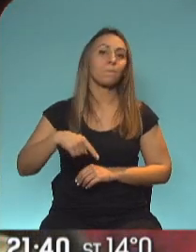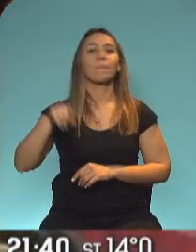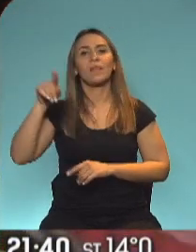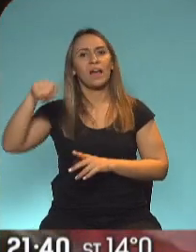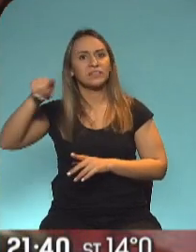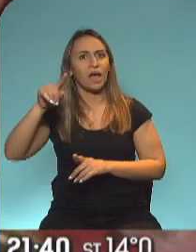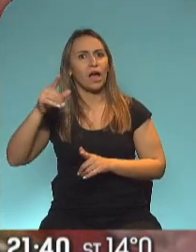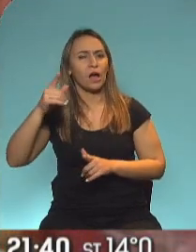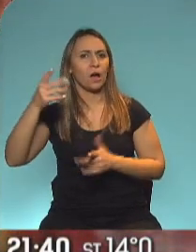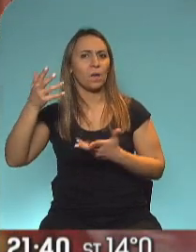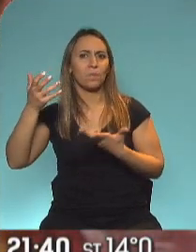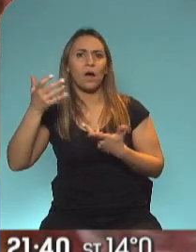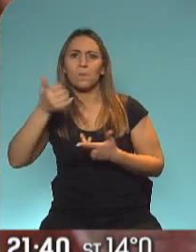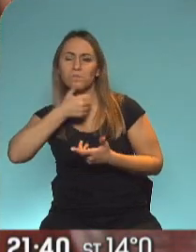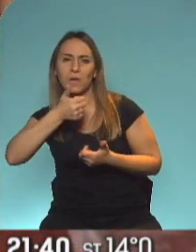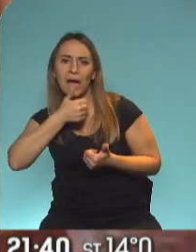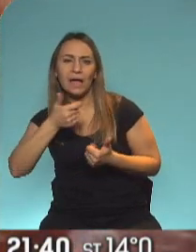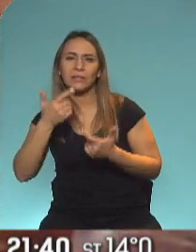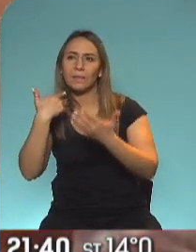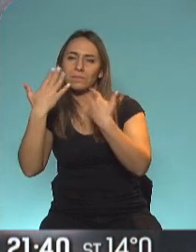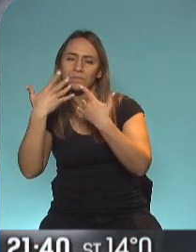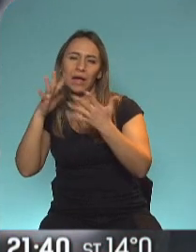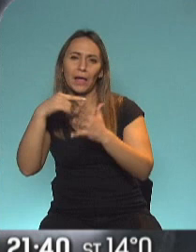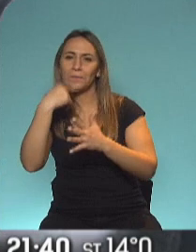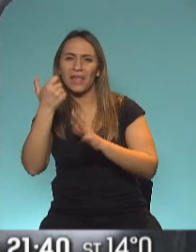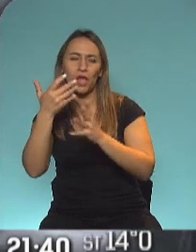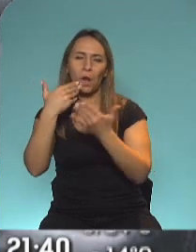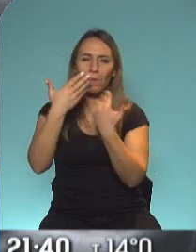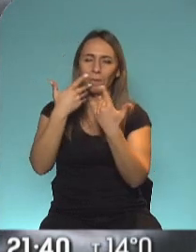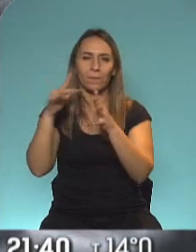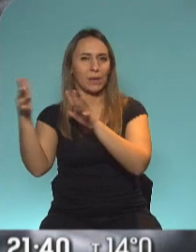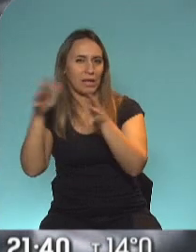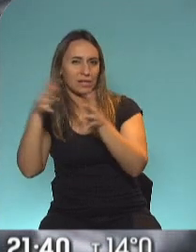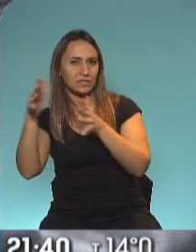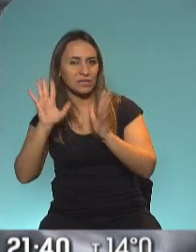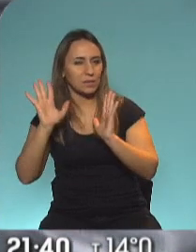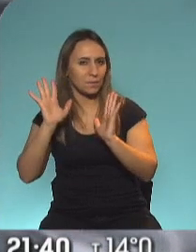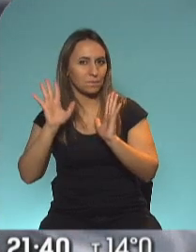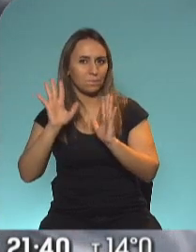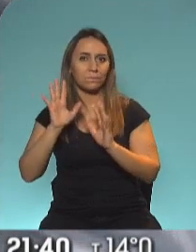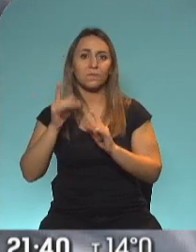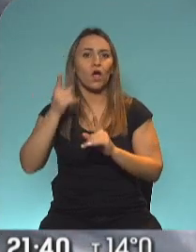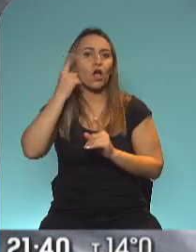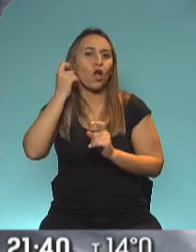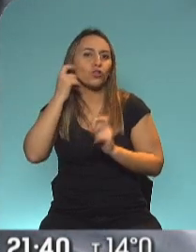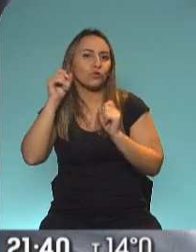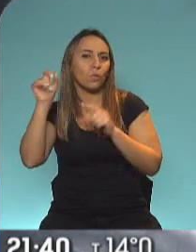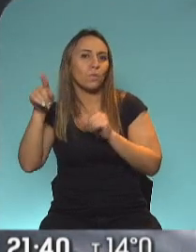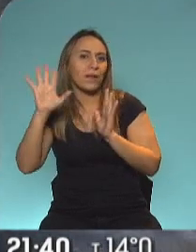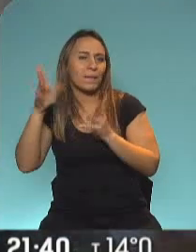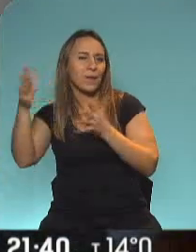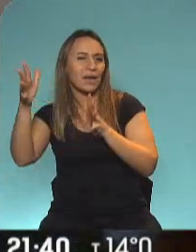mate y hablan más o menos español. Y, sí, tienen costumbre para venir a